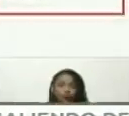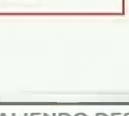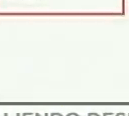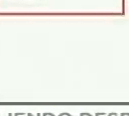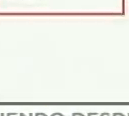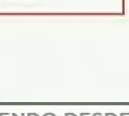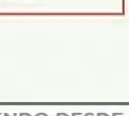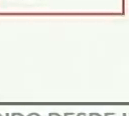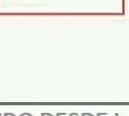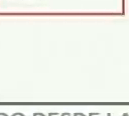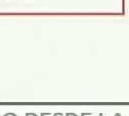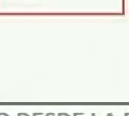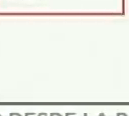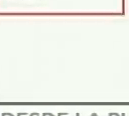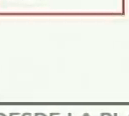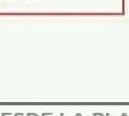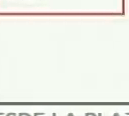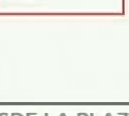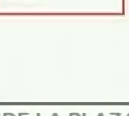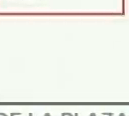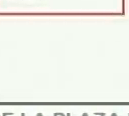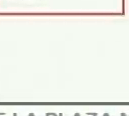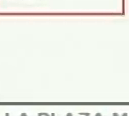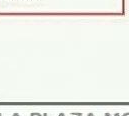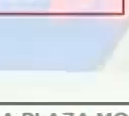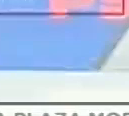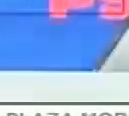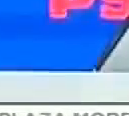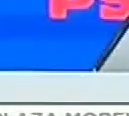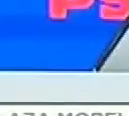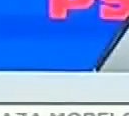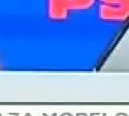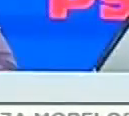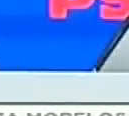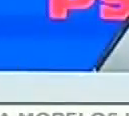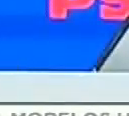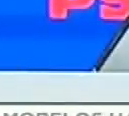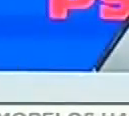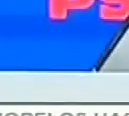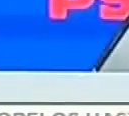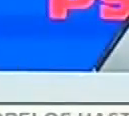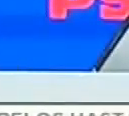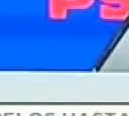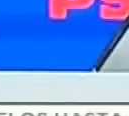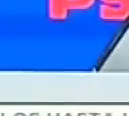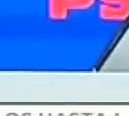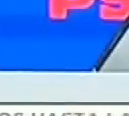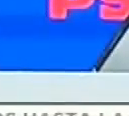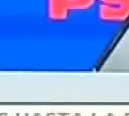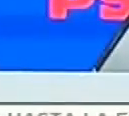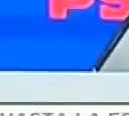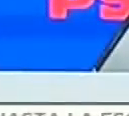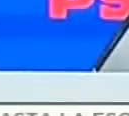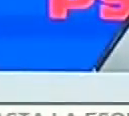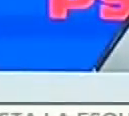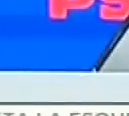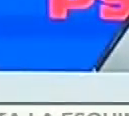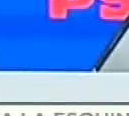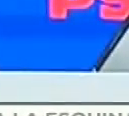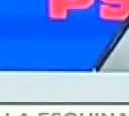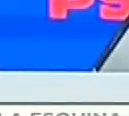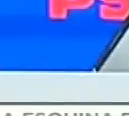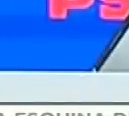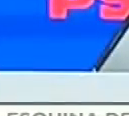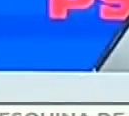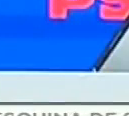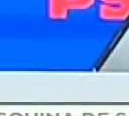La pandemia fue un gran ejemplo y permitió entender que el mundo capitalista vivía una de